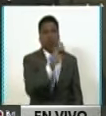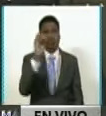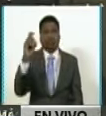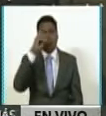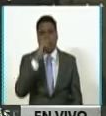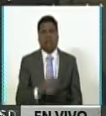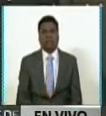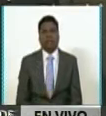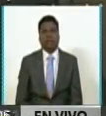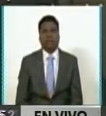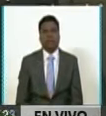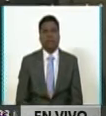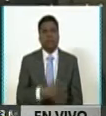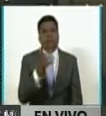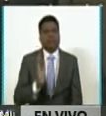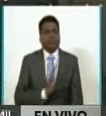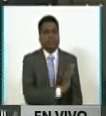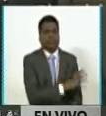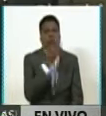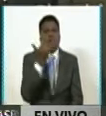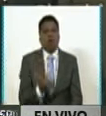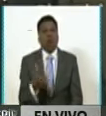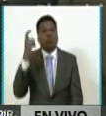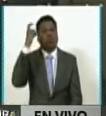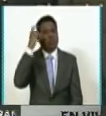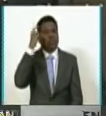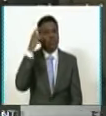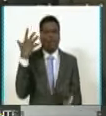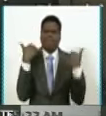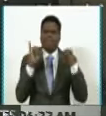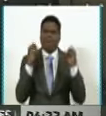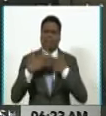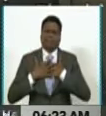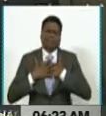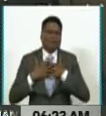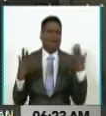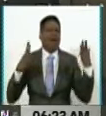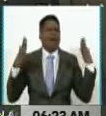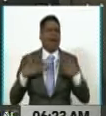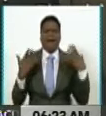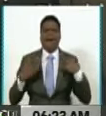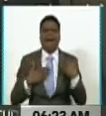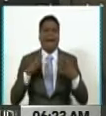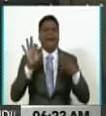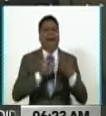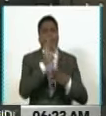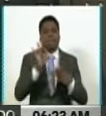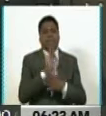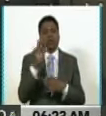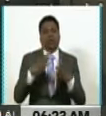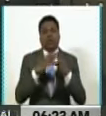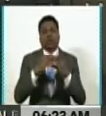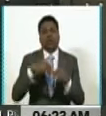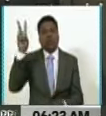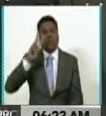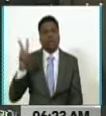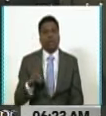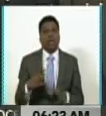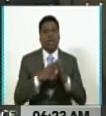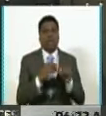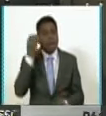quien ha destacado que hoy es un día de júbilo nacional, un día para traer a la memoria el espíritu nacional de los venezolanos, la imagen, la acción